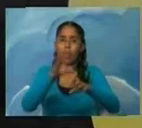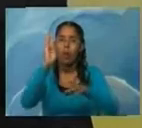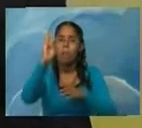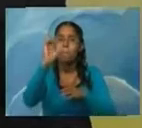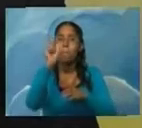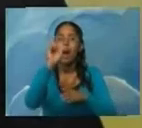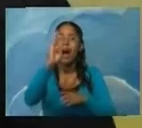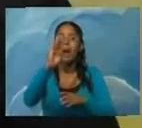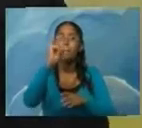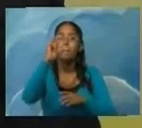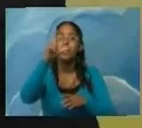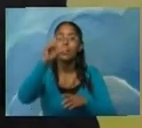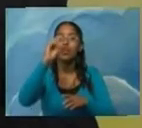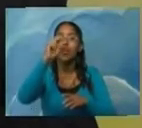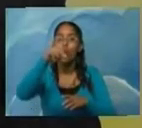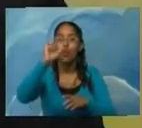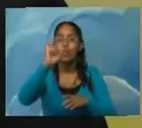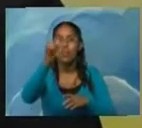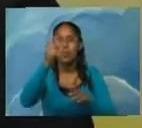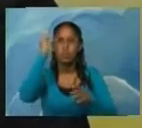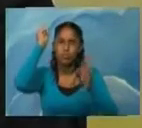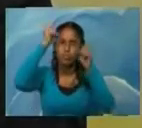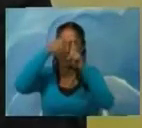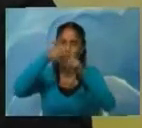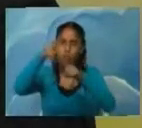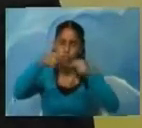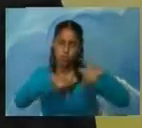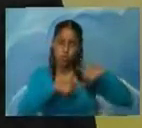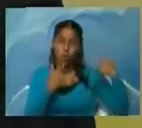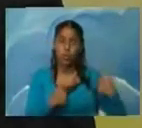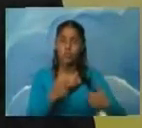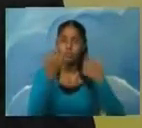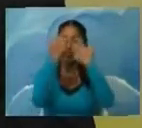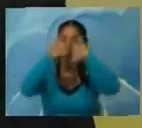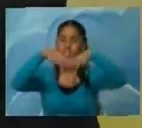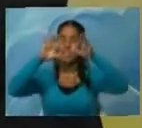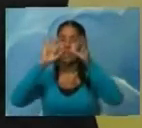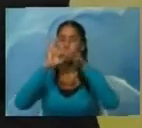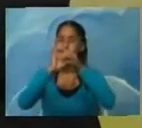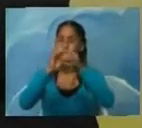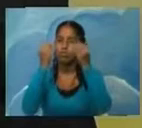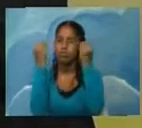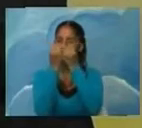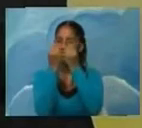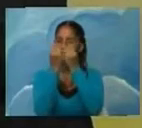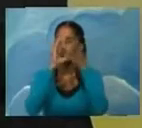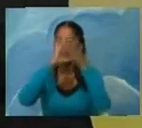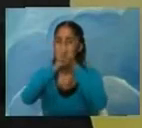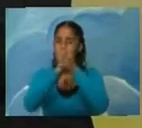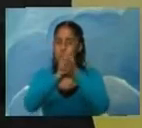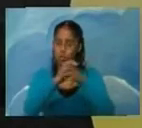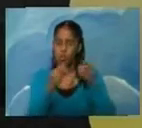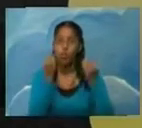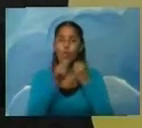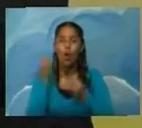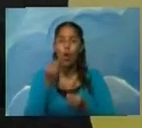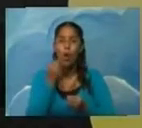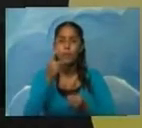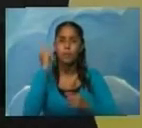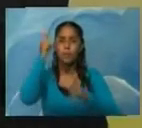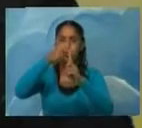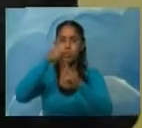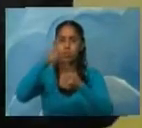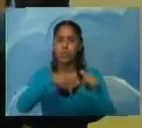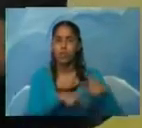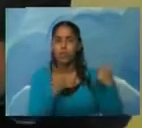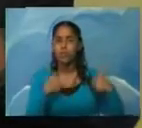Babilonia, pero él propuso en su corazón, se unió con unos jóvenes y ellos propusieron en su corazón no